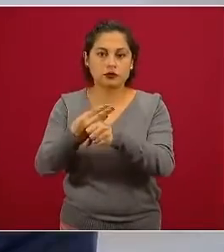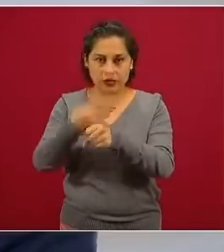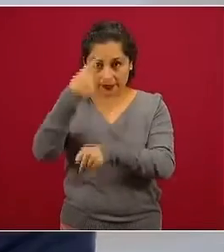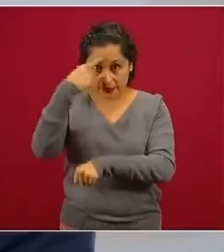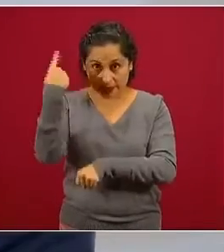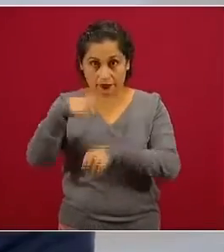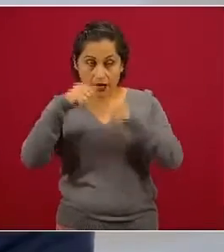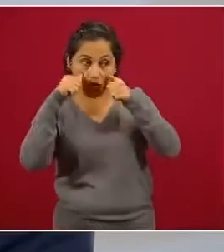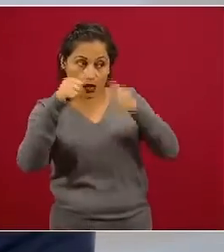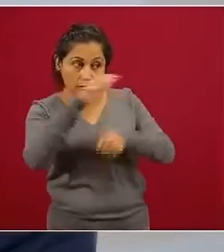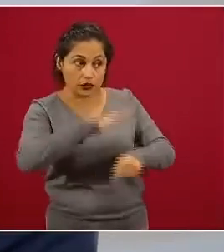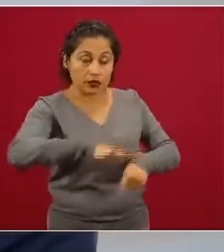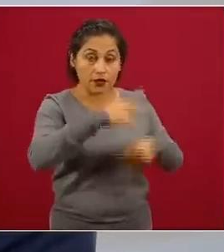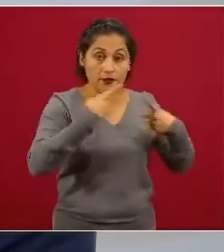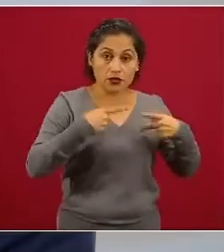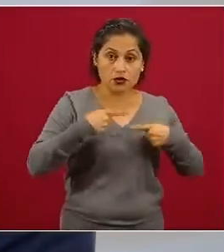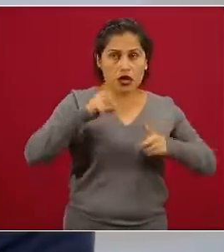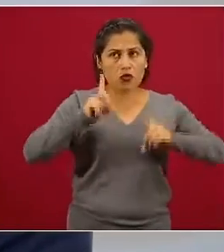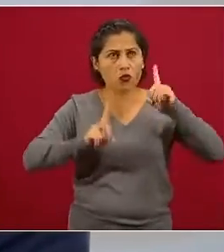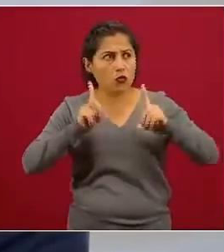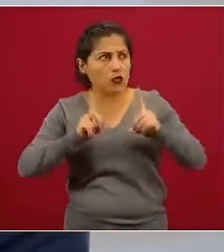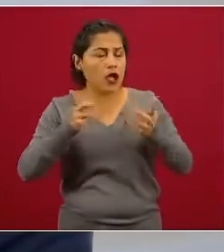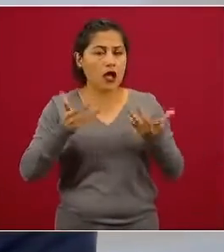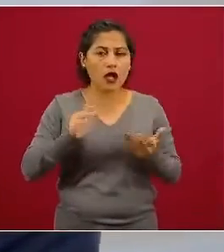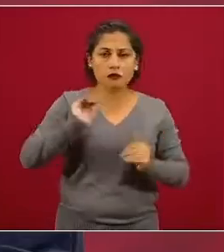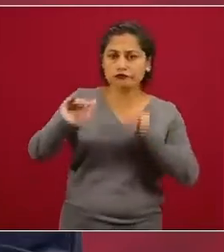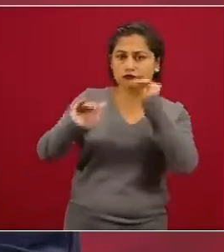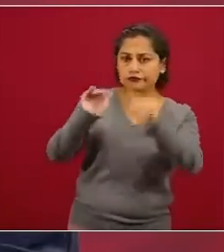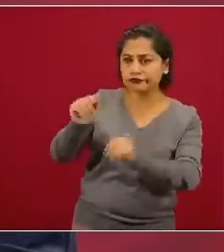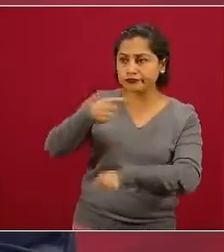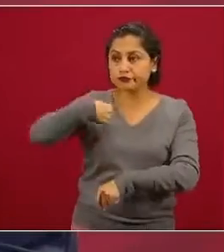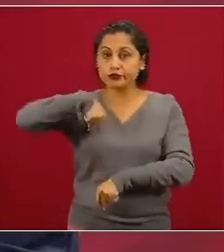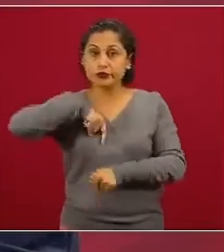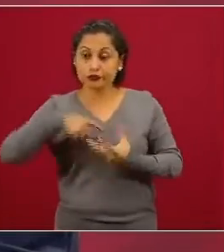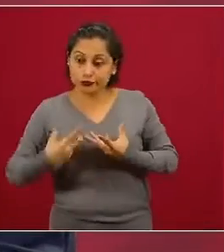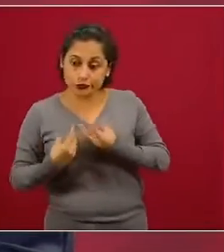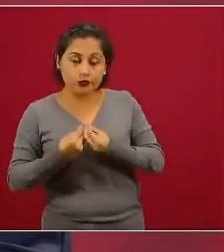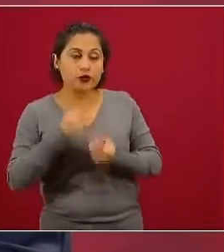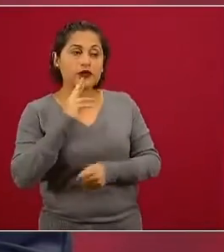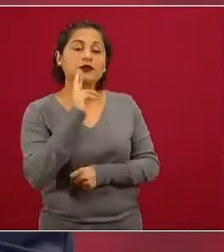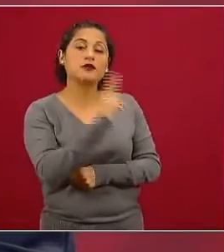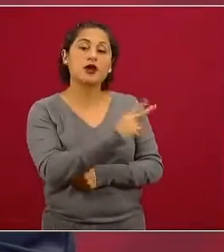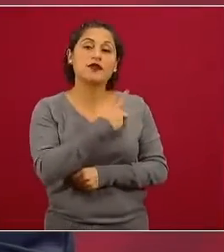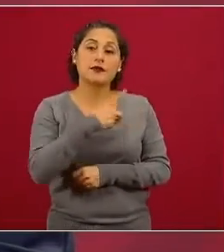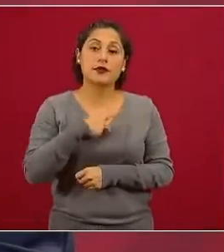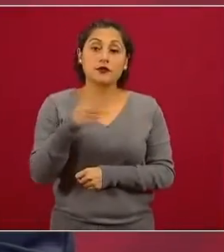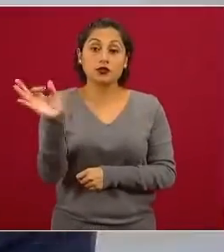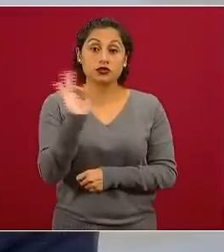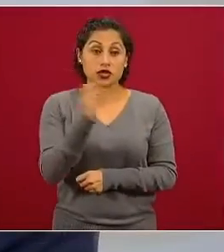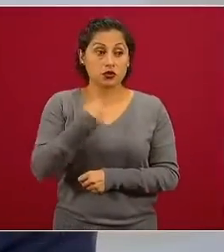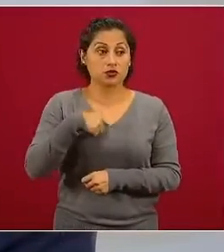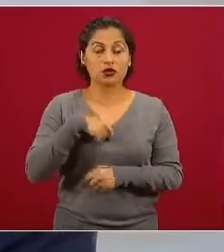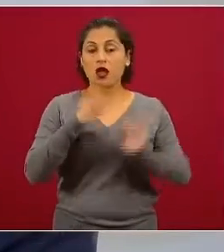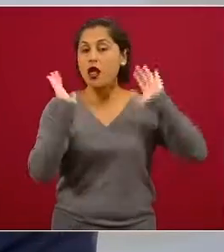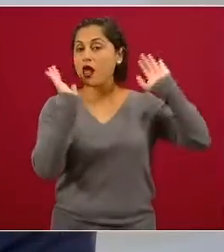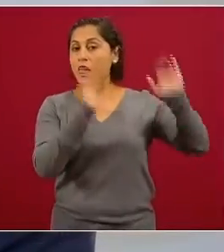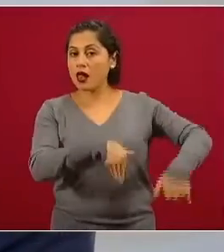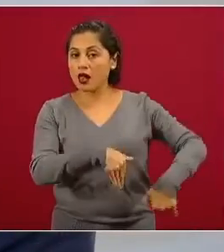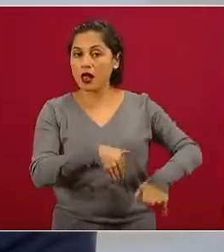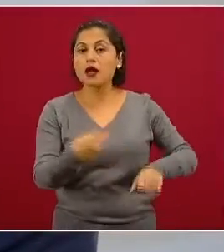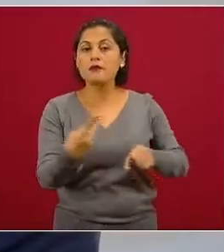eso es algo que nos da una responsabilidad enorme a todos los que tenemos funciones en